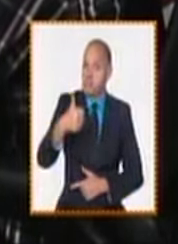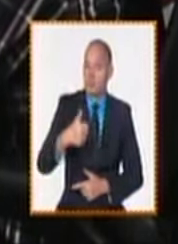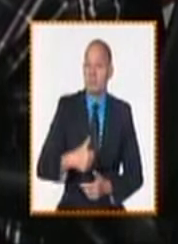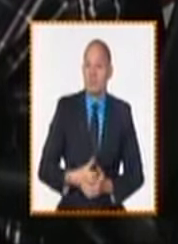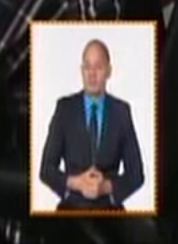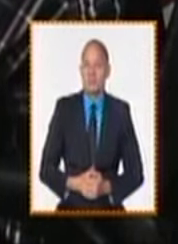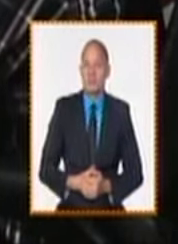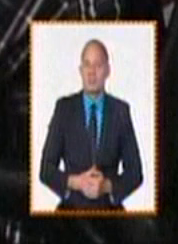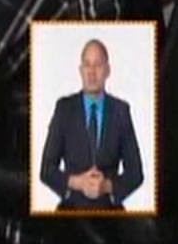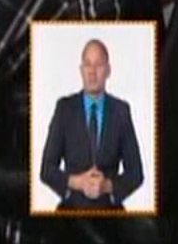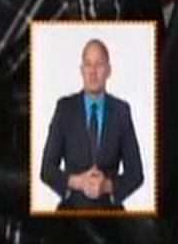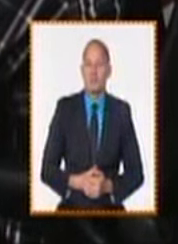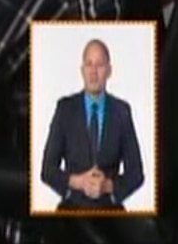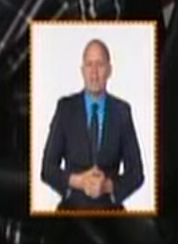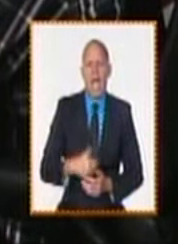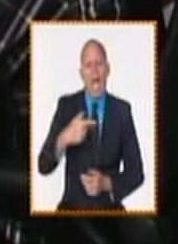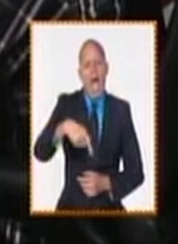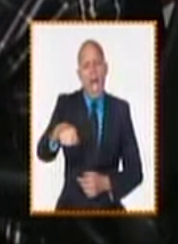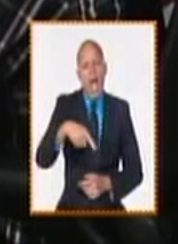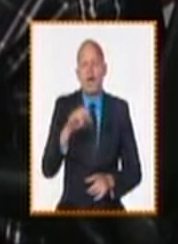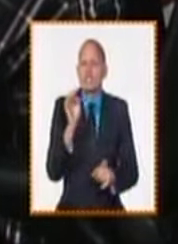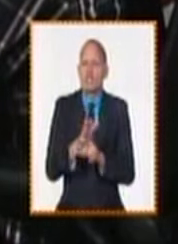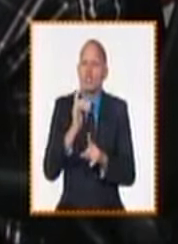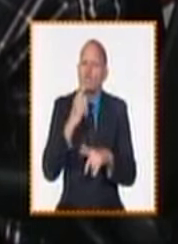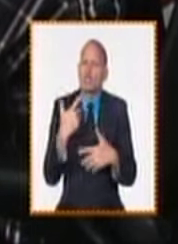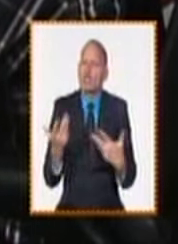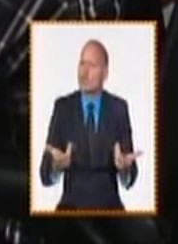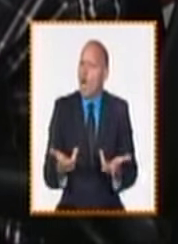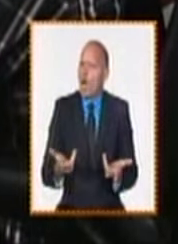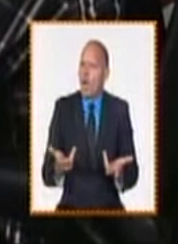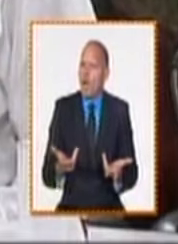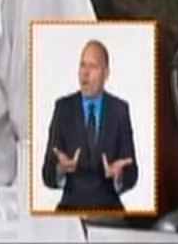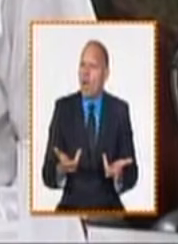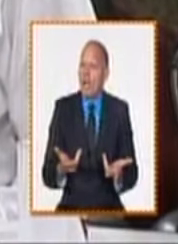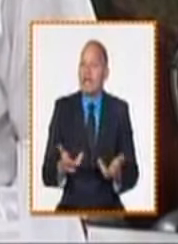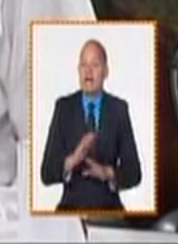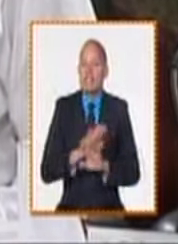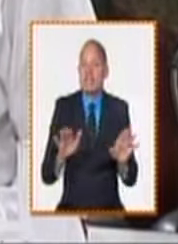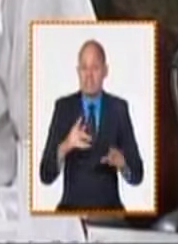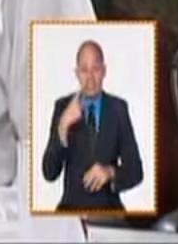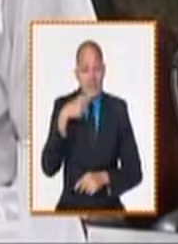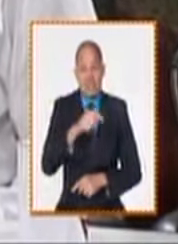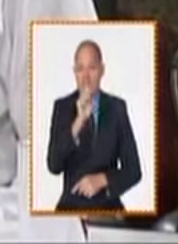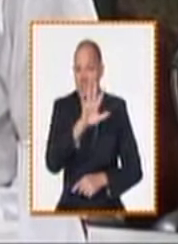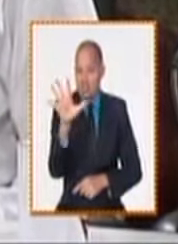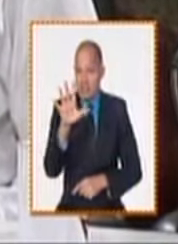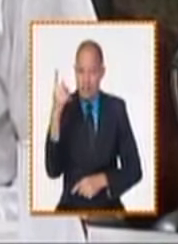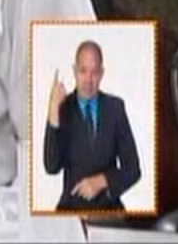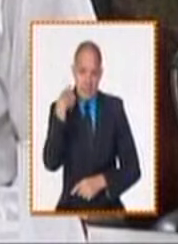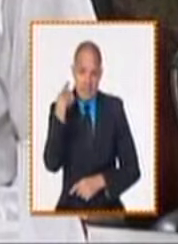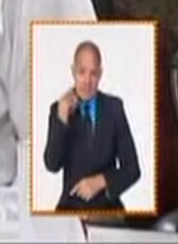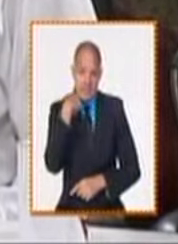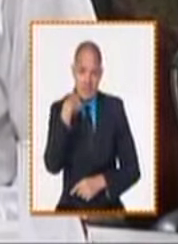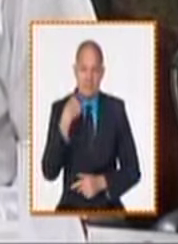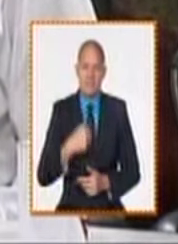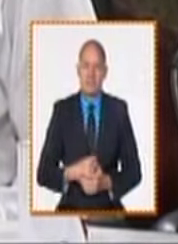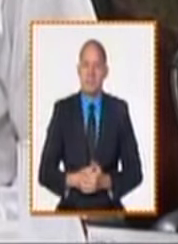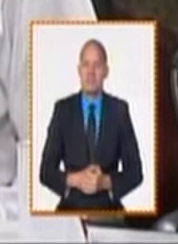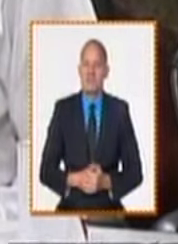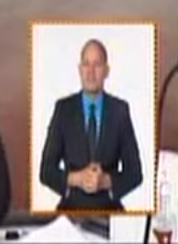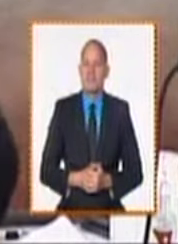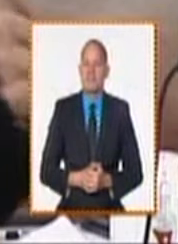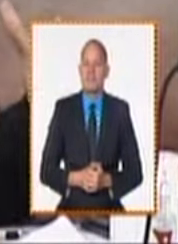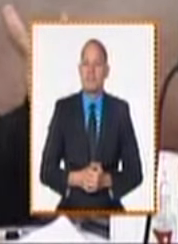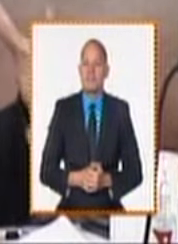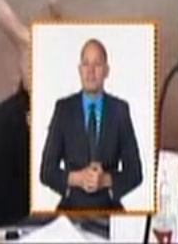fundacional Cuáles son las raíces que llevan a esa epopeya de 155 años que estamos conmemorando y cuál es